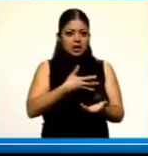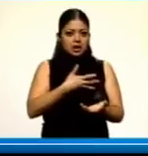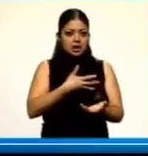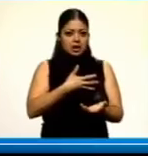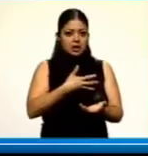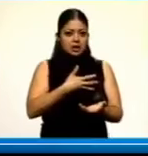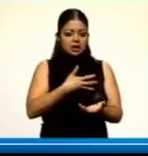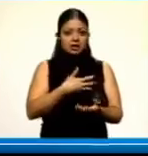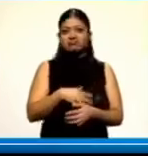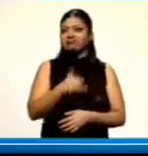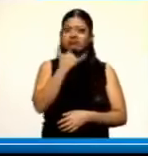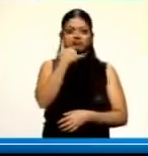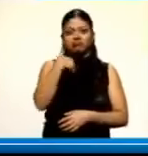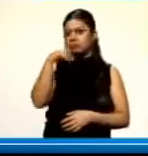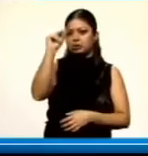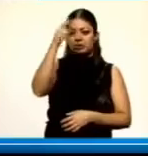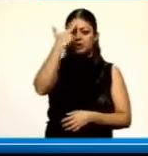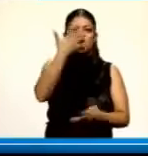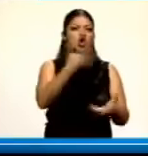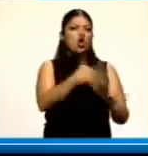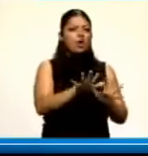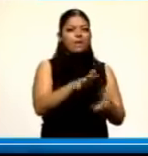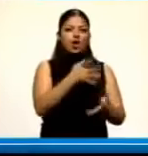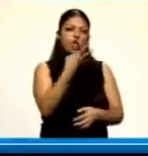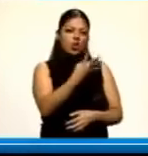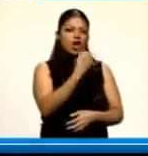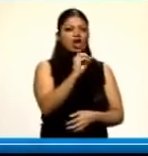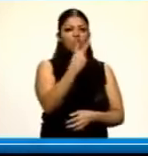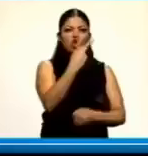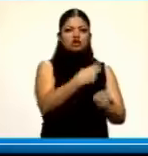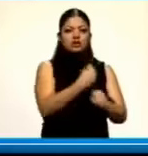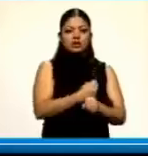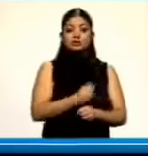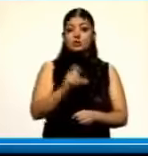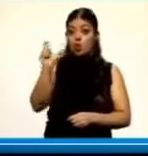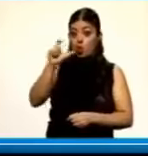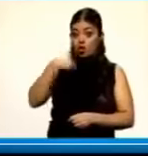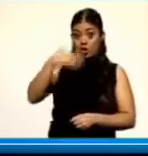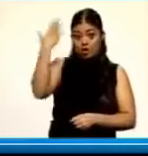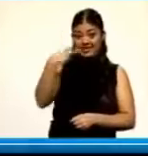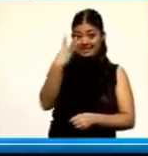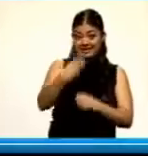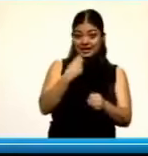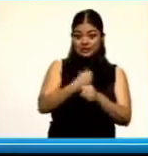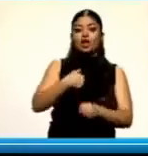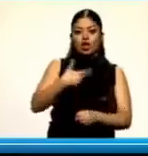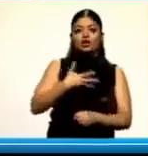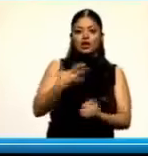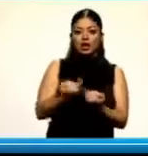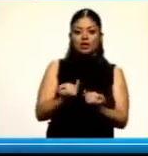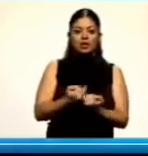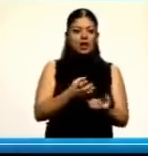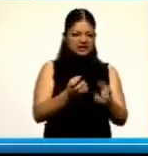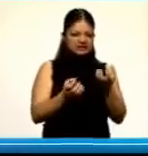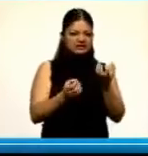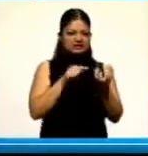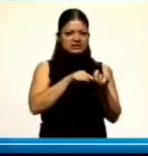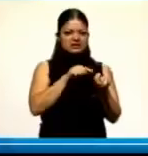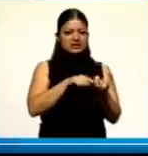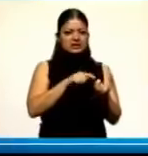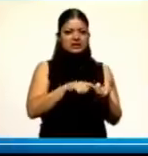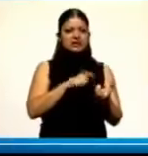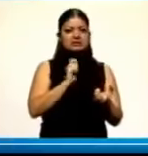Uy, no recuerdo. Como 4 o 2 años. Cuando yo tenía 3 años, yo tenía uno de estos. Este creo que sería